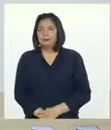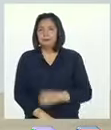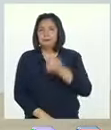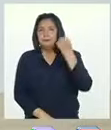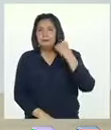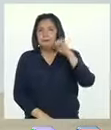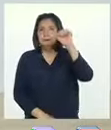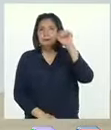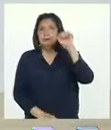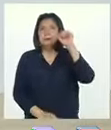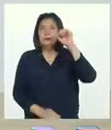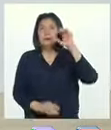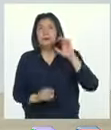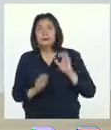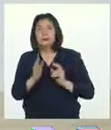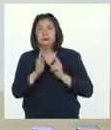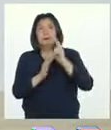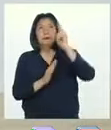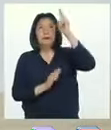Viaja a la luna.